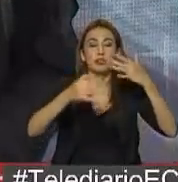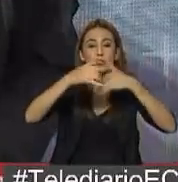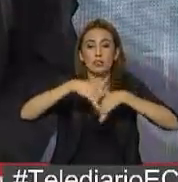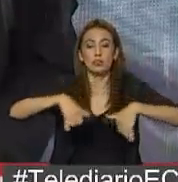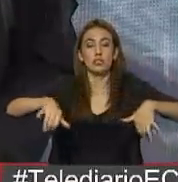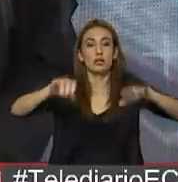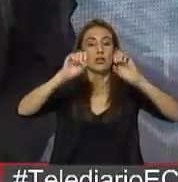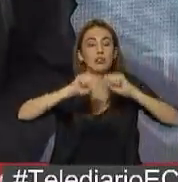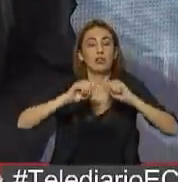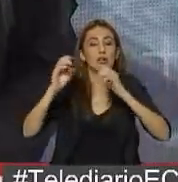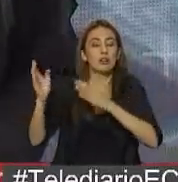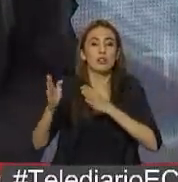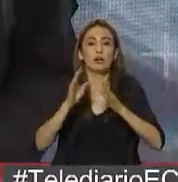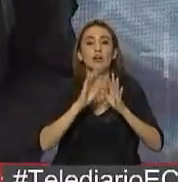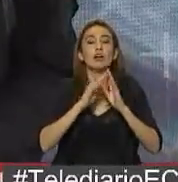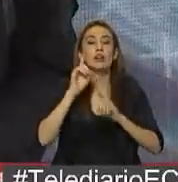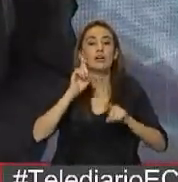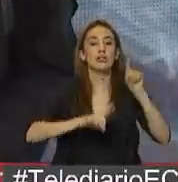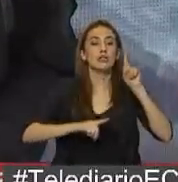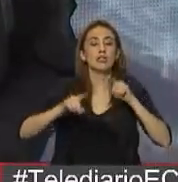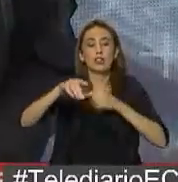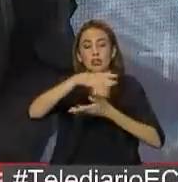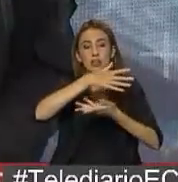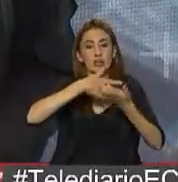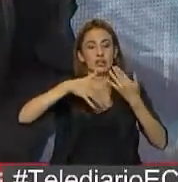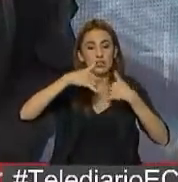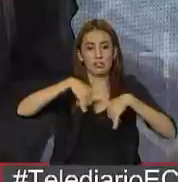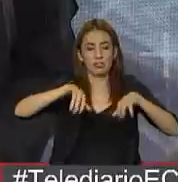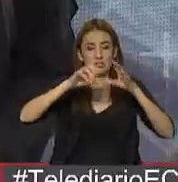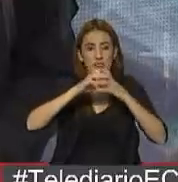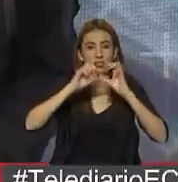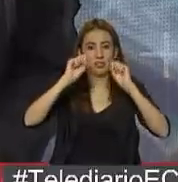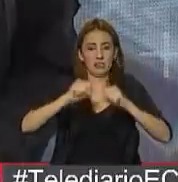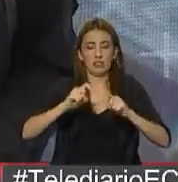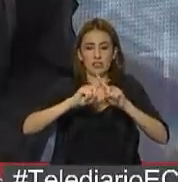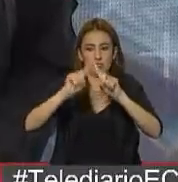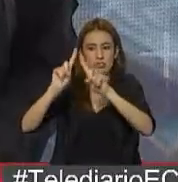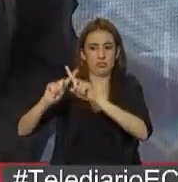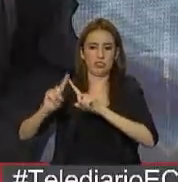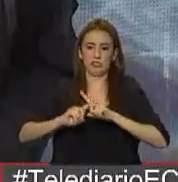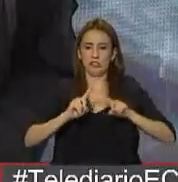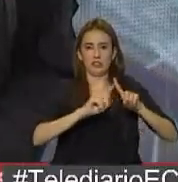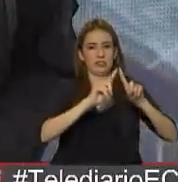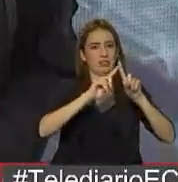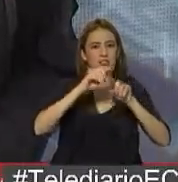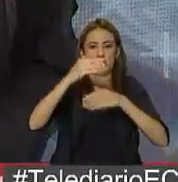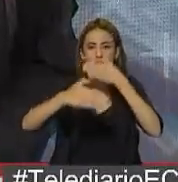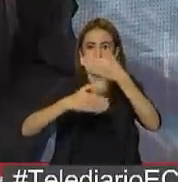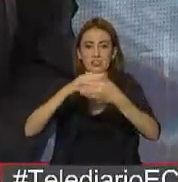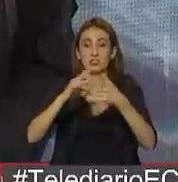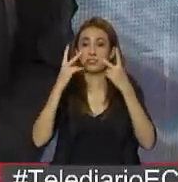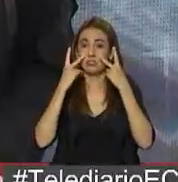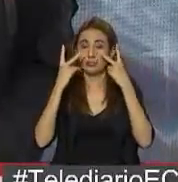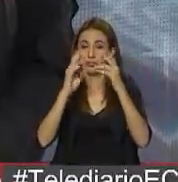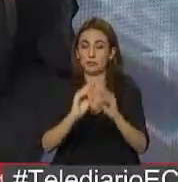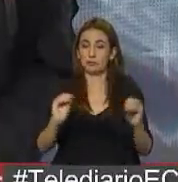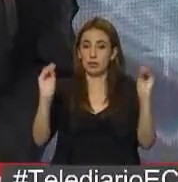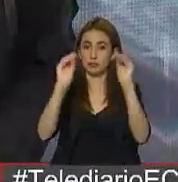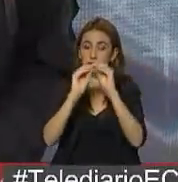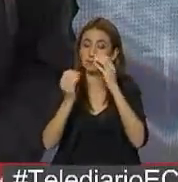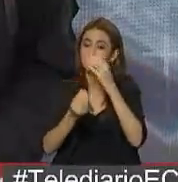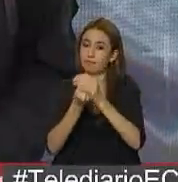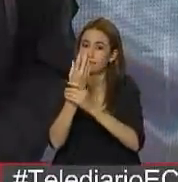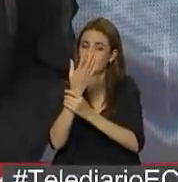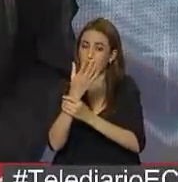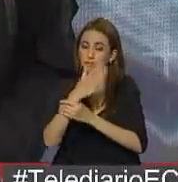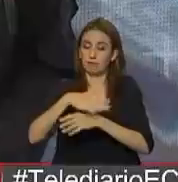cambios son propios de los volcanes activos y que su apariencia será distinta al final del proceso explosivo. Conozcamos más sobre este volcán